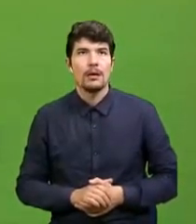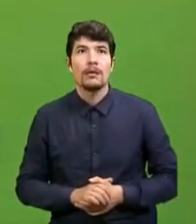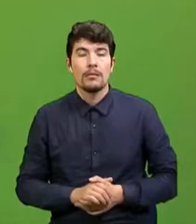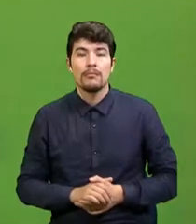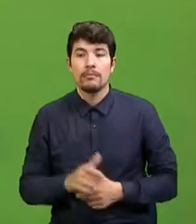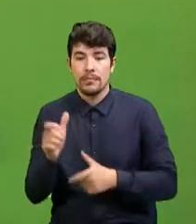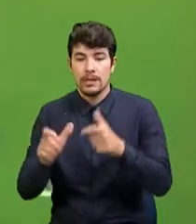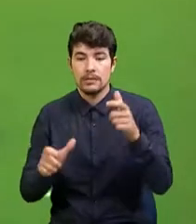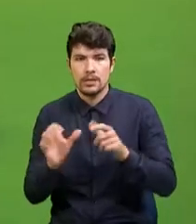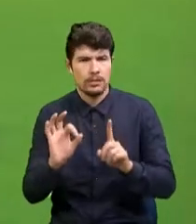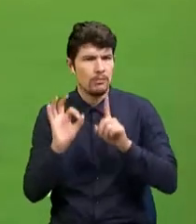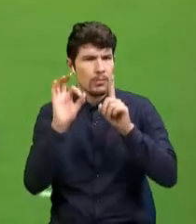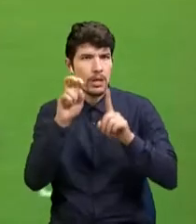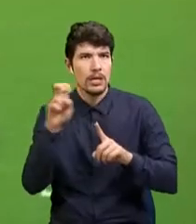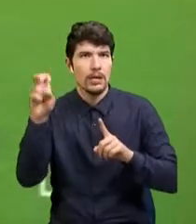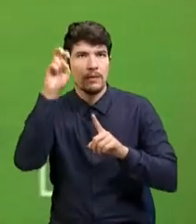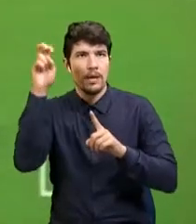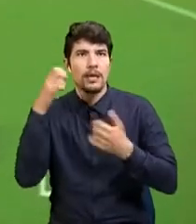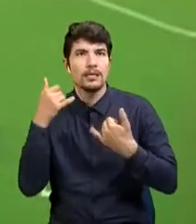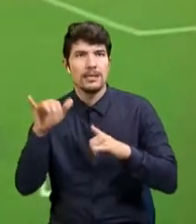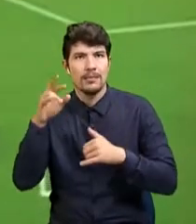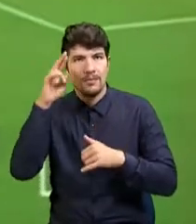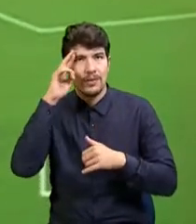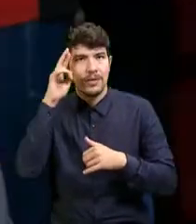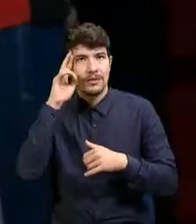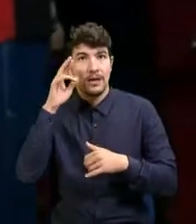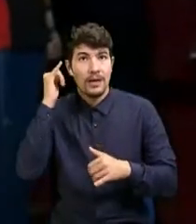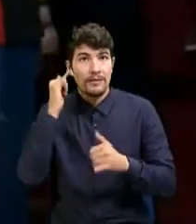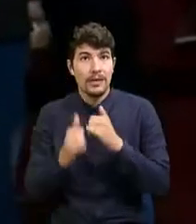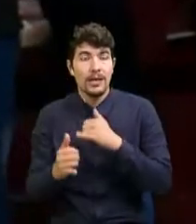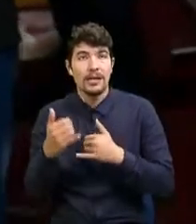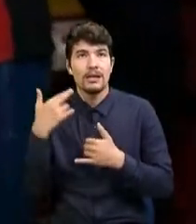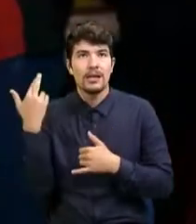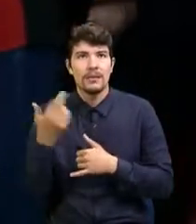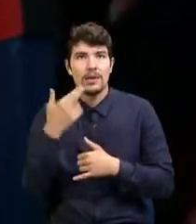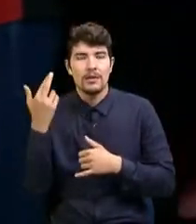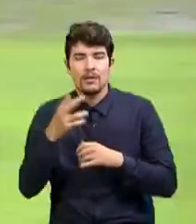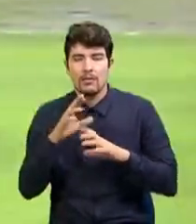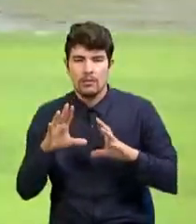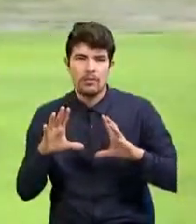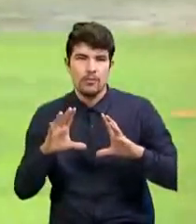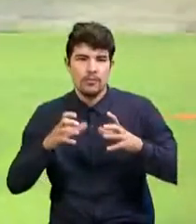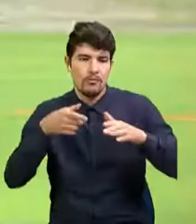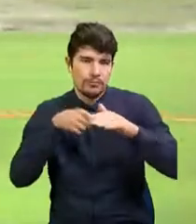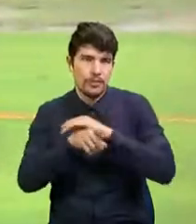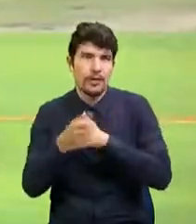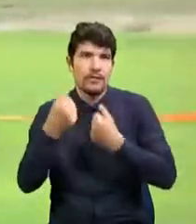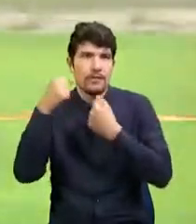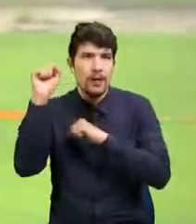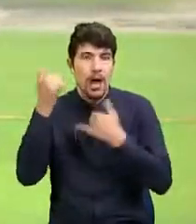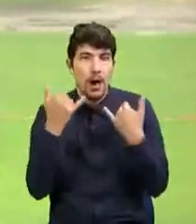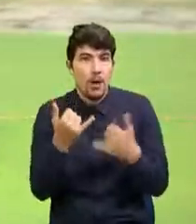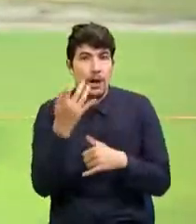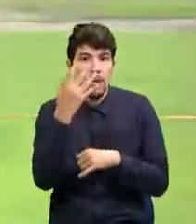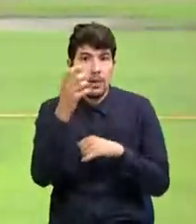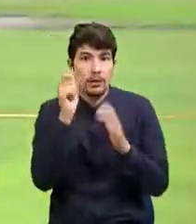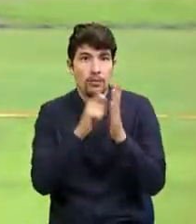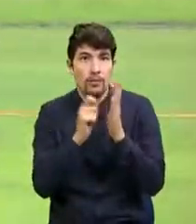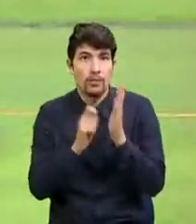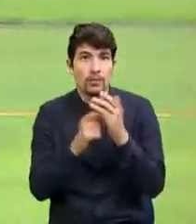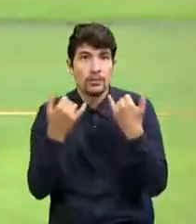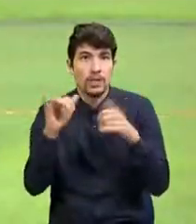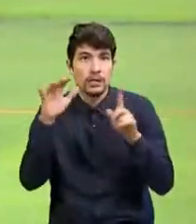y al final esa individualidad al final redunda en un colectivo fuerte ahora ya con cuatro puntos en el semestre